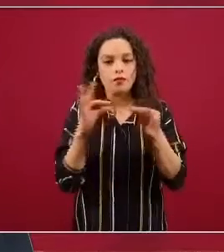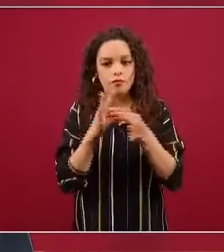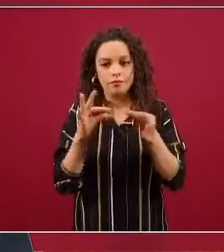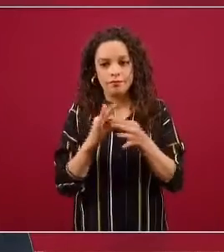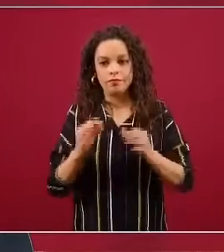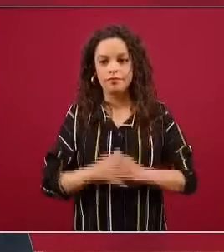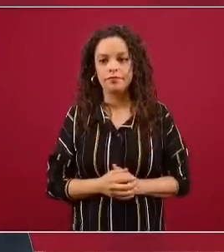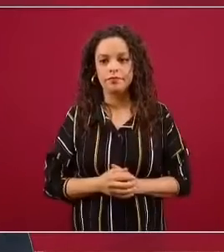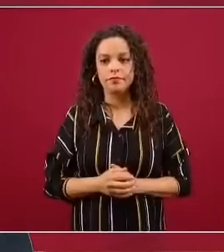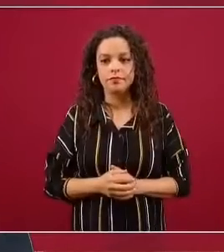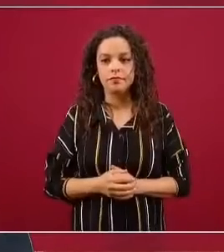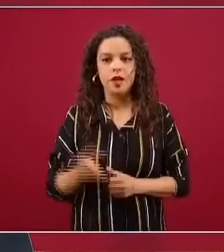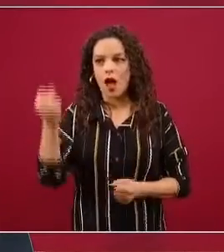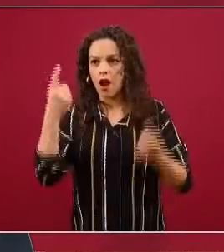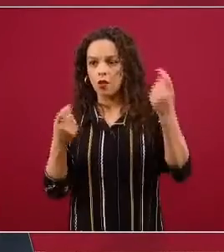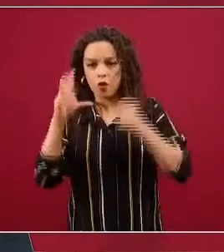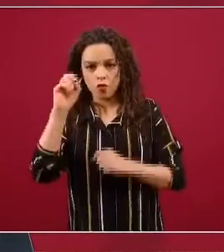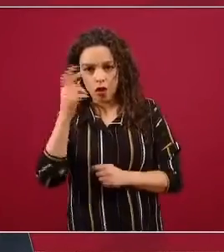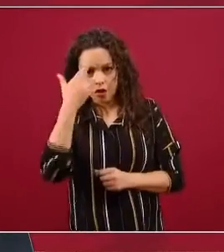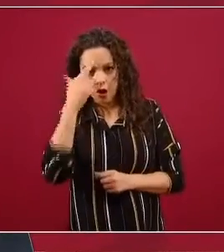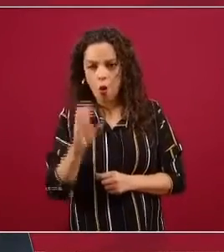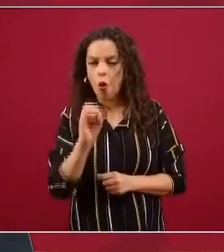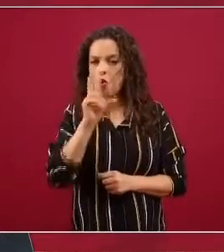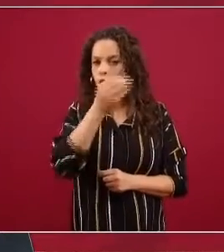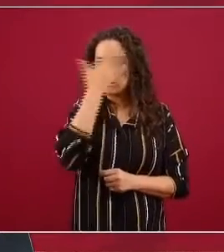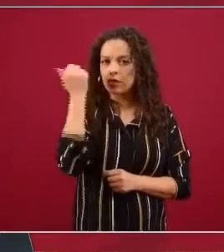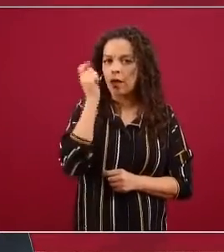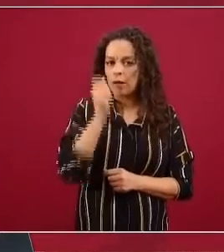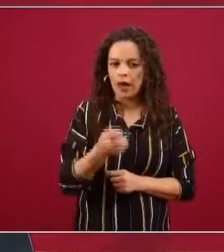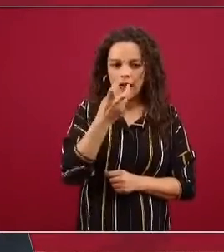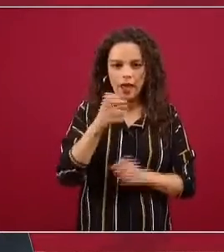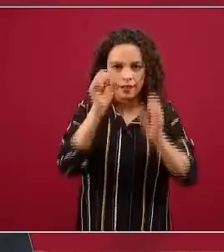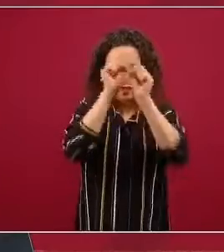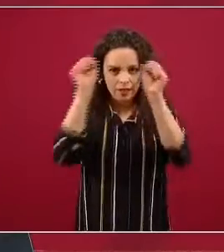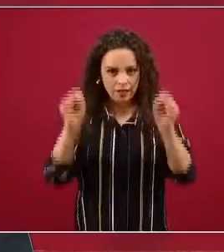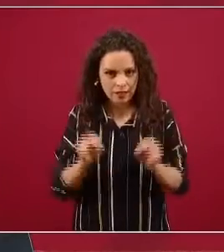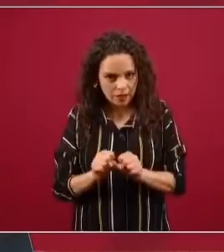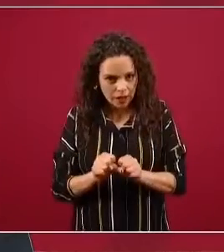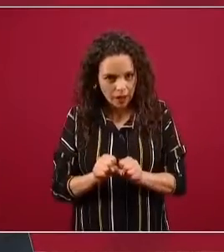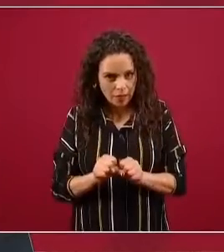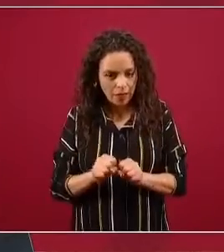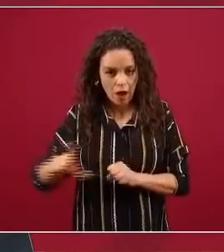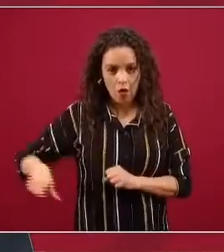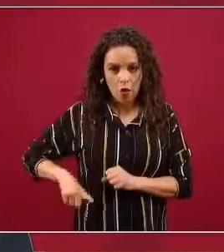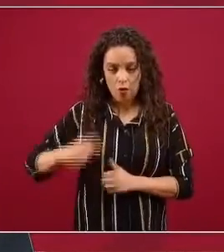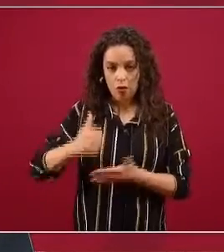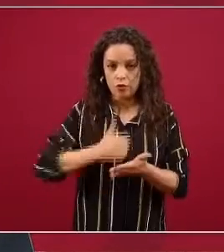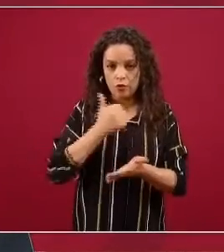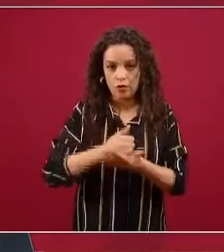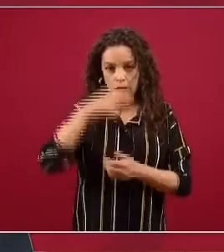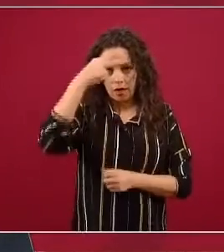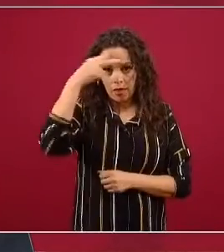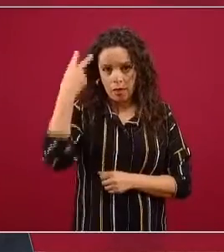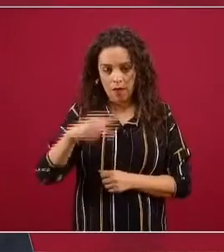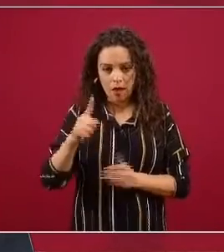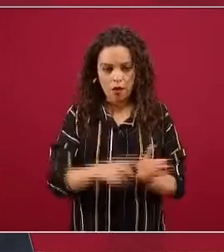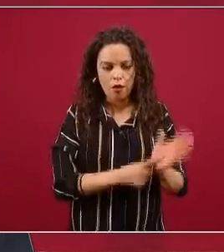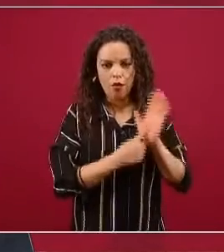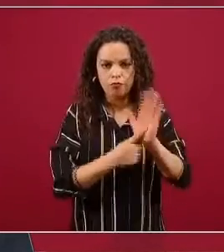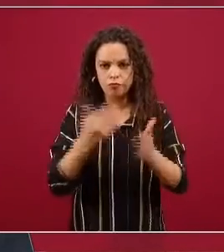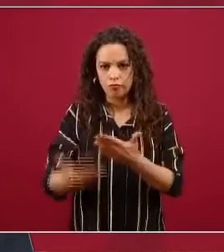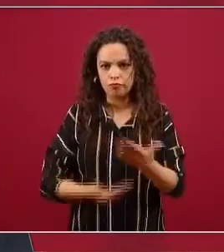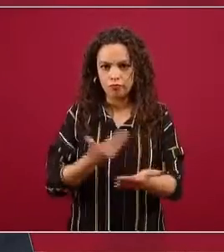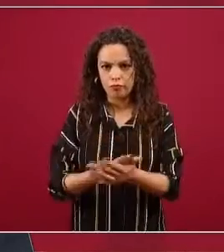recuerde o no esté familiarizado o familiarizada con en qué consiste este programa que el Gobierno de la Ciudad de México presentó